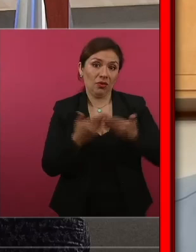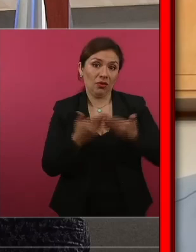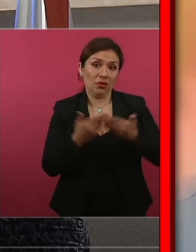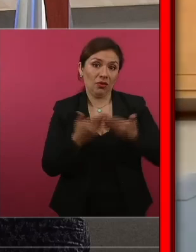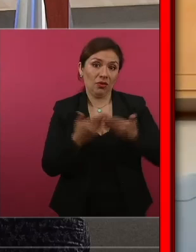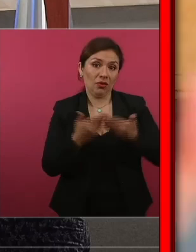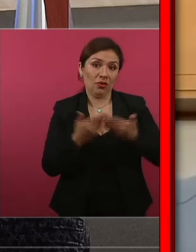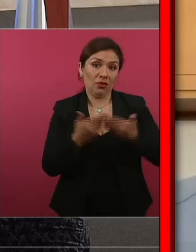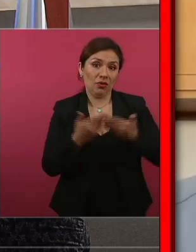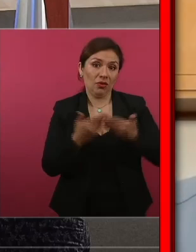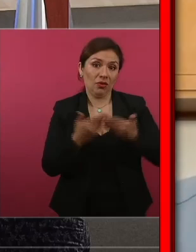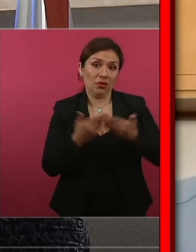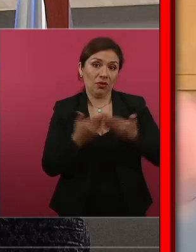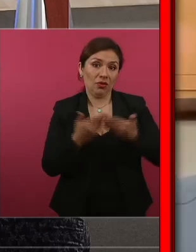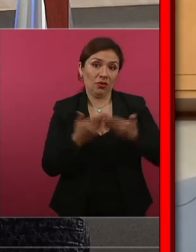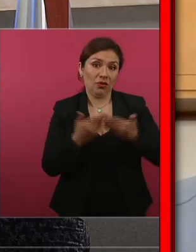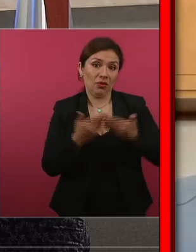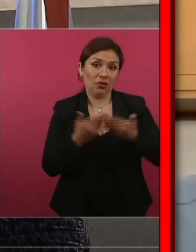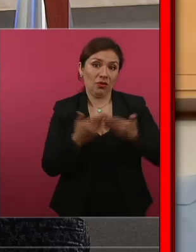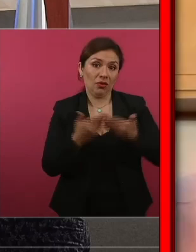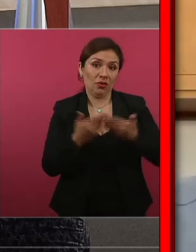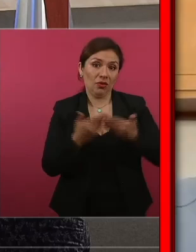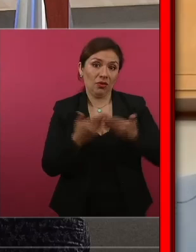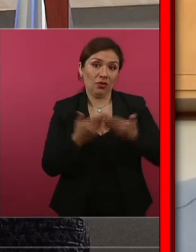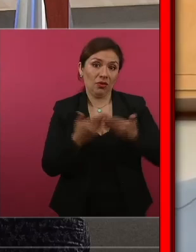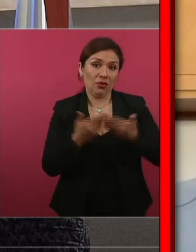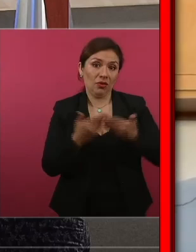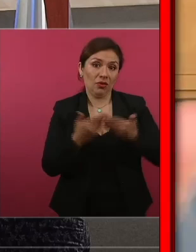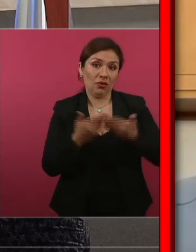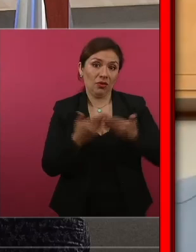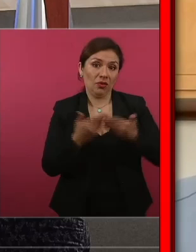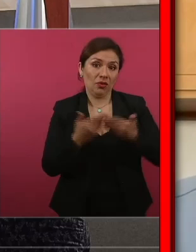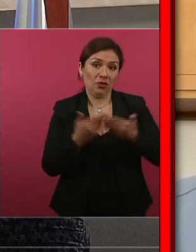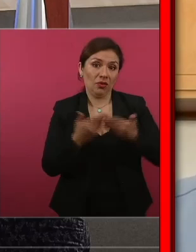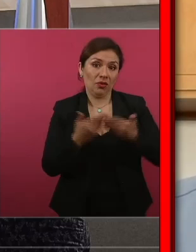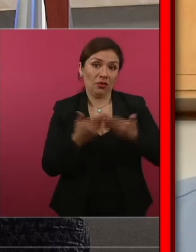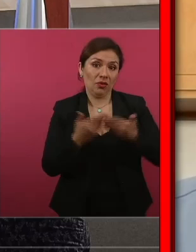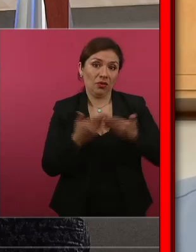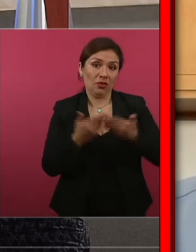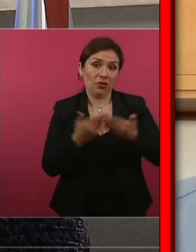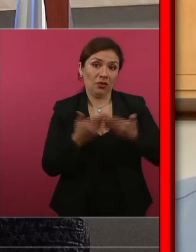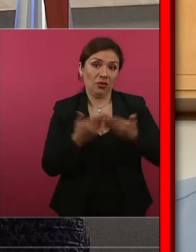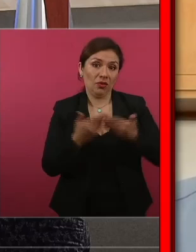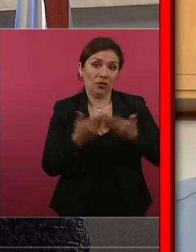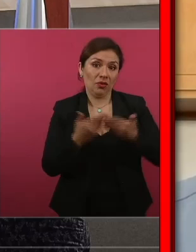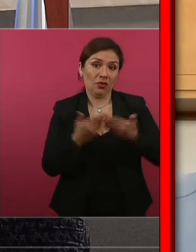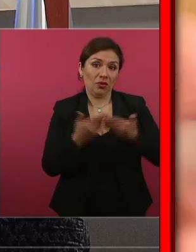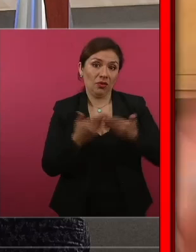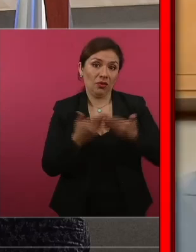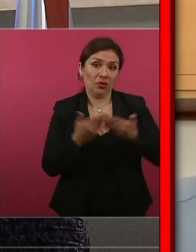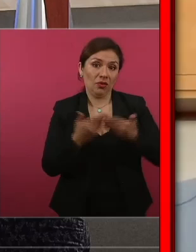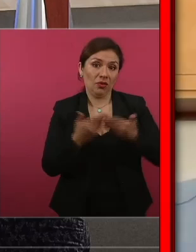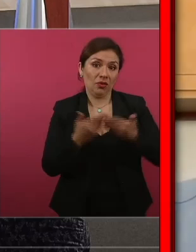Pemex creo es Pemex y luego las remesas o es al revés primero las remesas y luego Pemex una cosa así pero imagínense todo lo que generan las